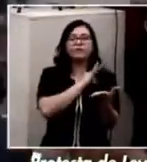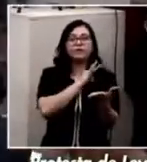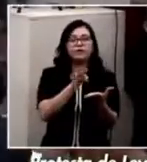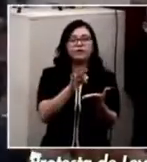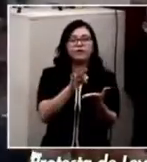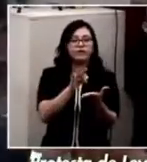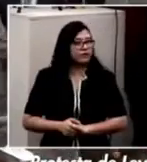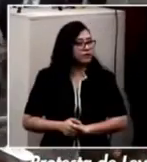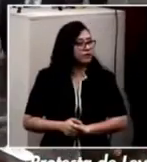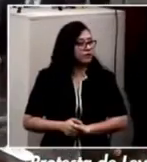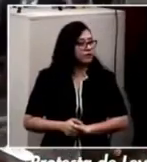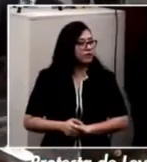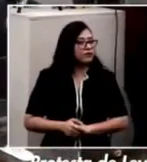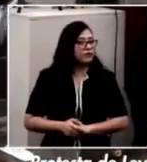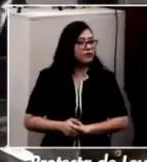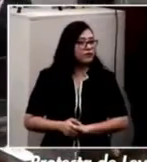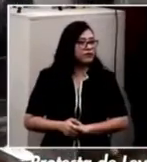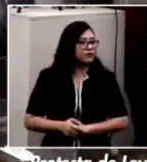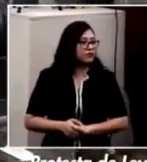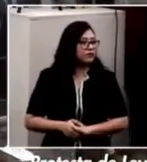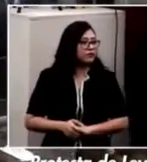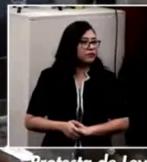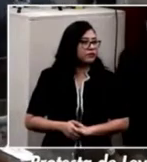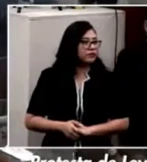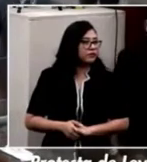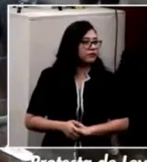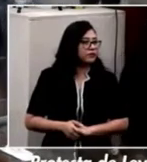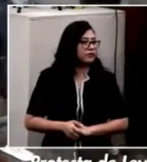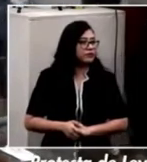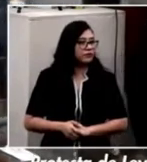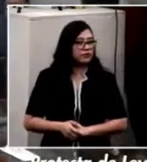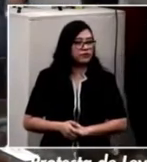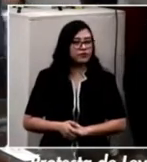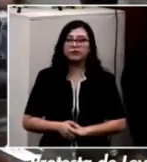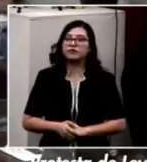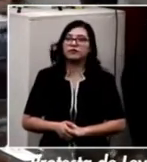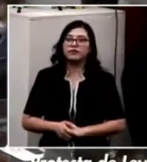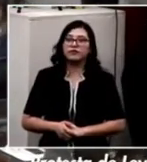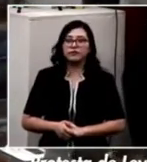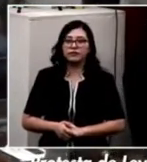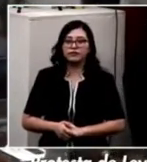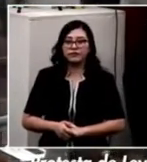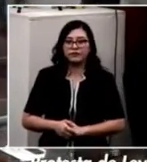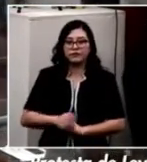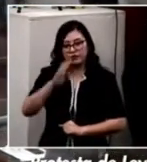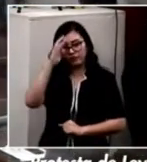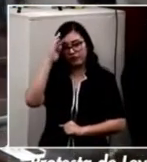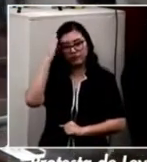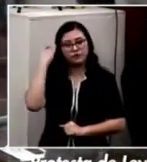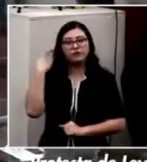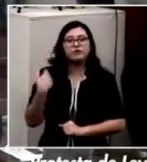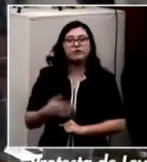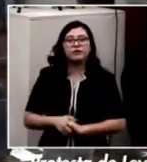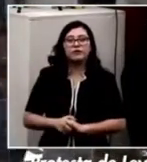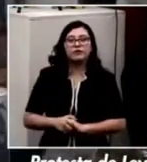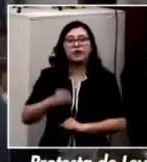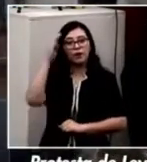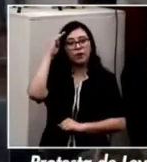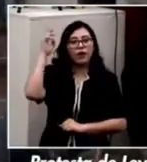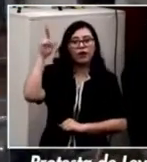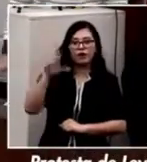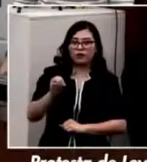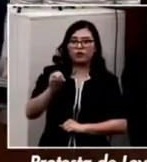que el ciudadano vea en esta institución pues una puerta para poder de alguna